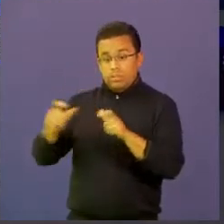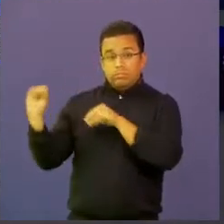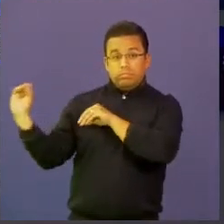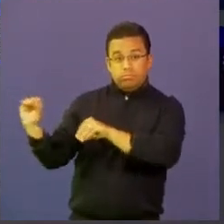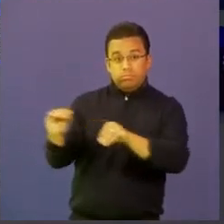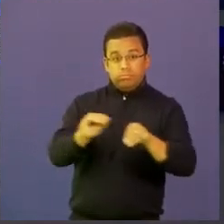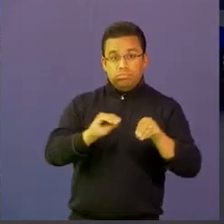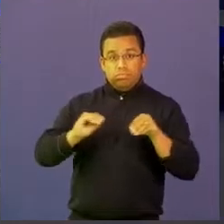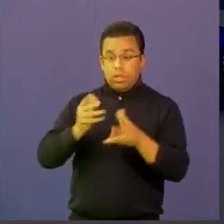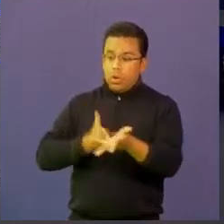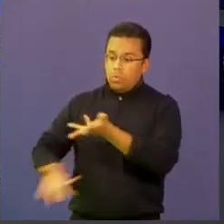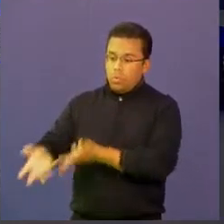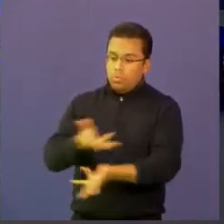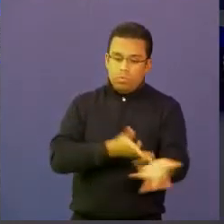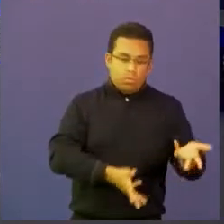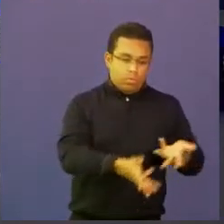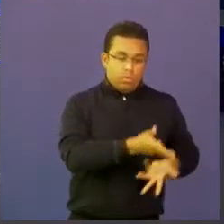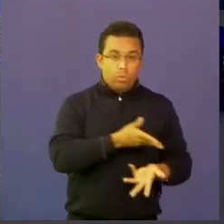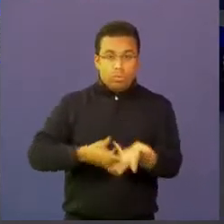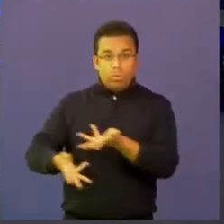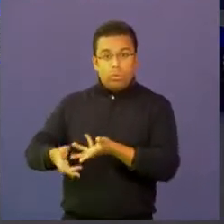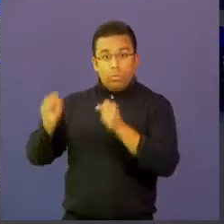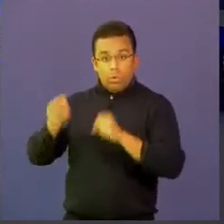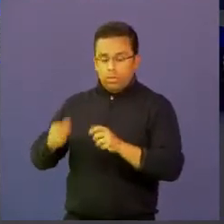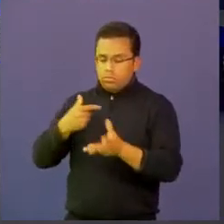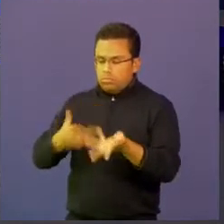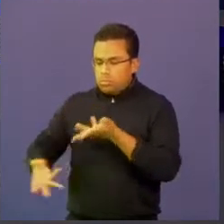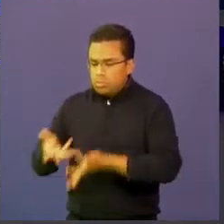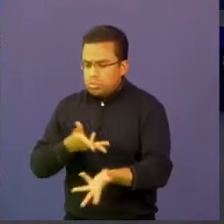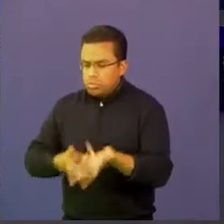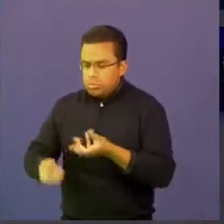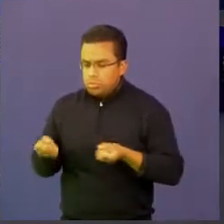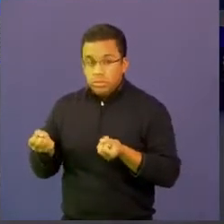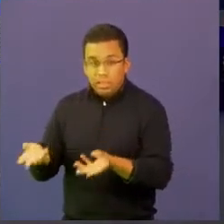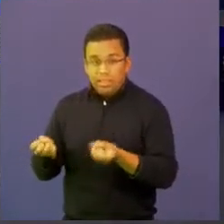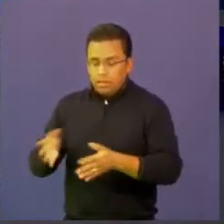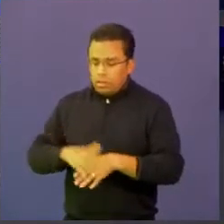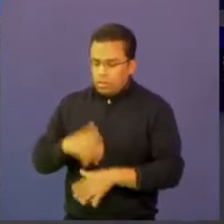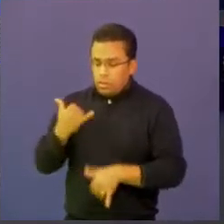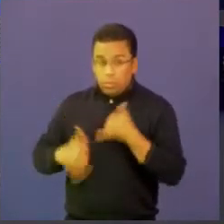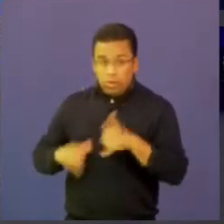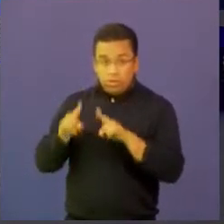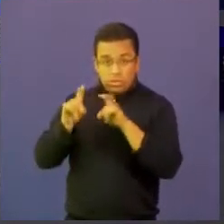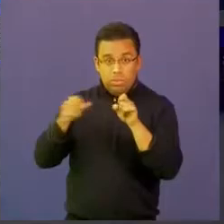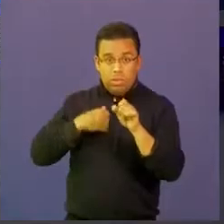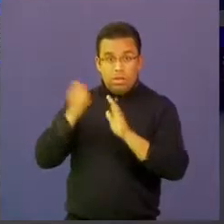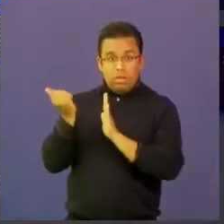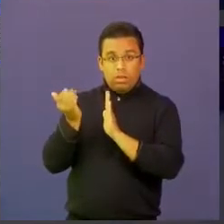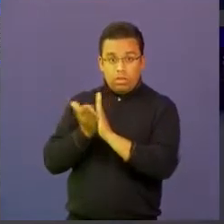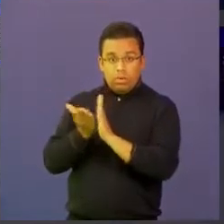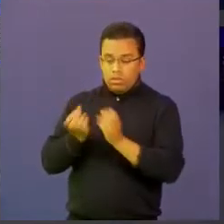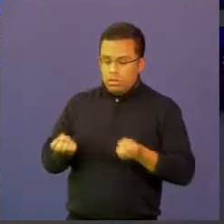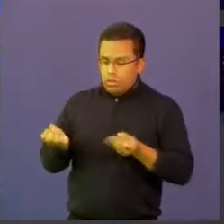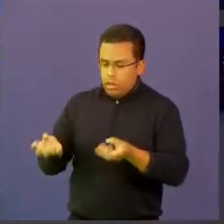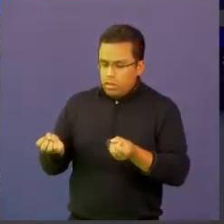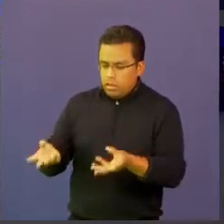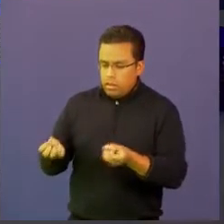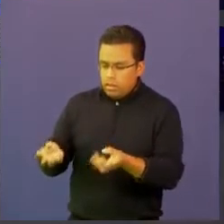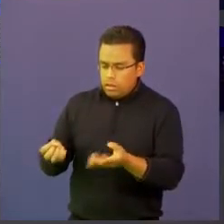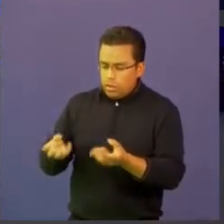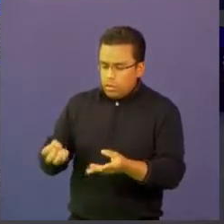intercambiar y hablar y darme cuenta que el tema de los juegos en educación es un tema más y más importante.